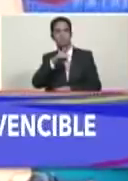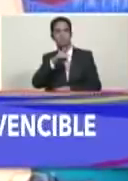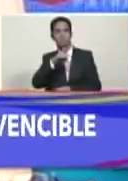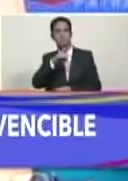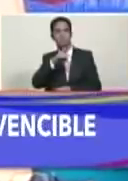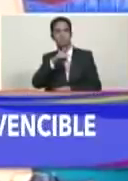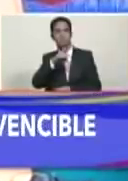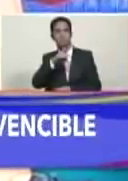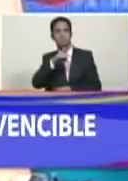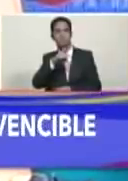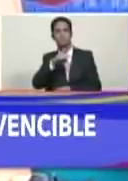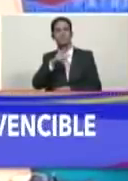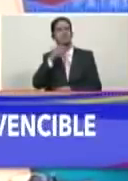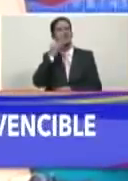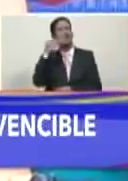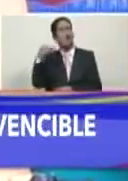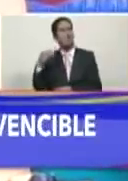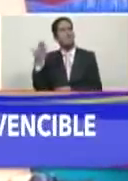pudiéramos decir, muy natural,